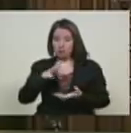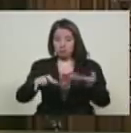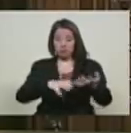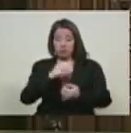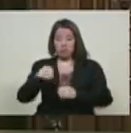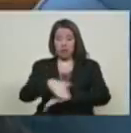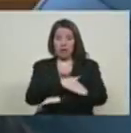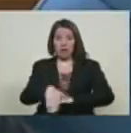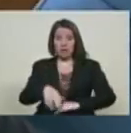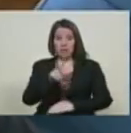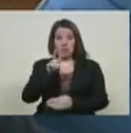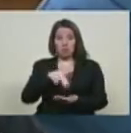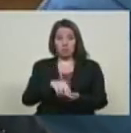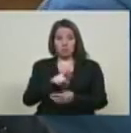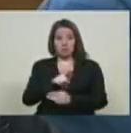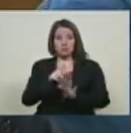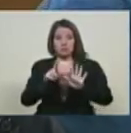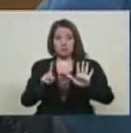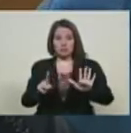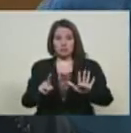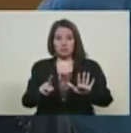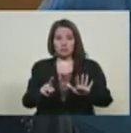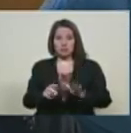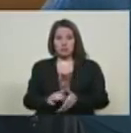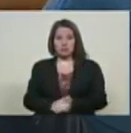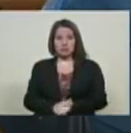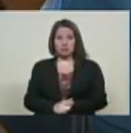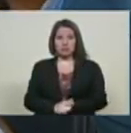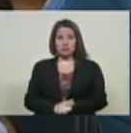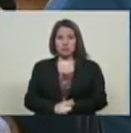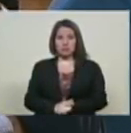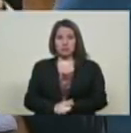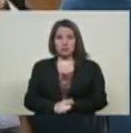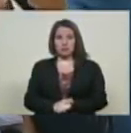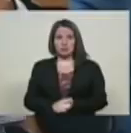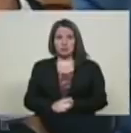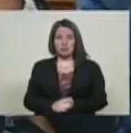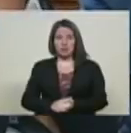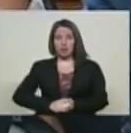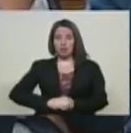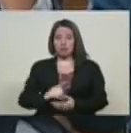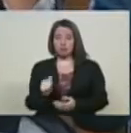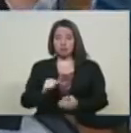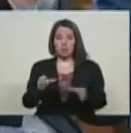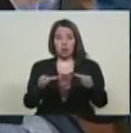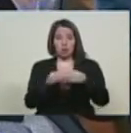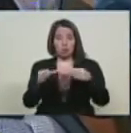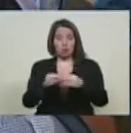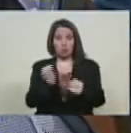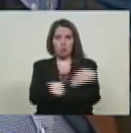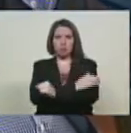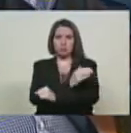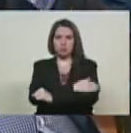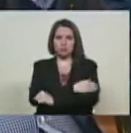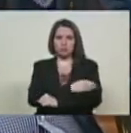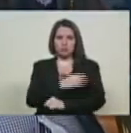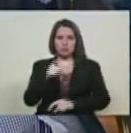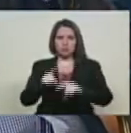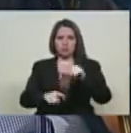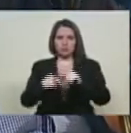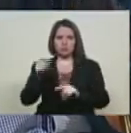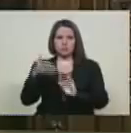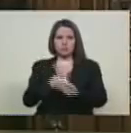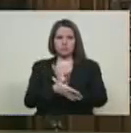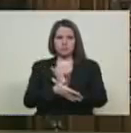2017, militante de la oposición, de la derecha extrema venezolana, como lo reconoce él.